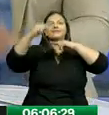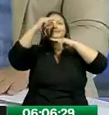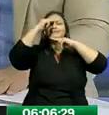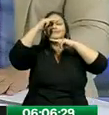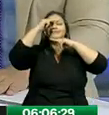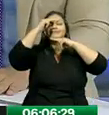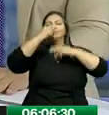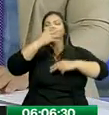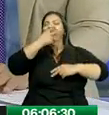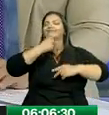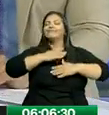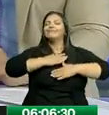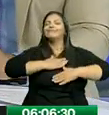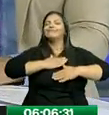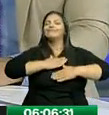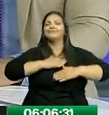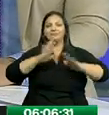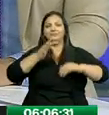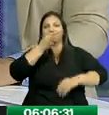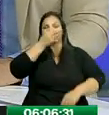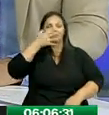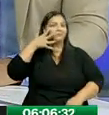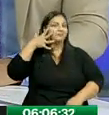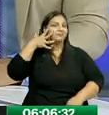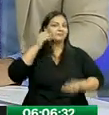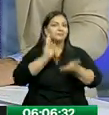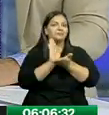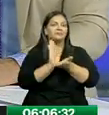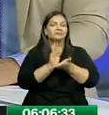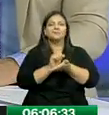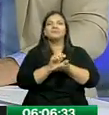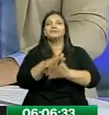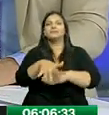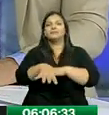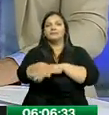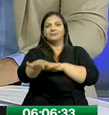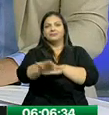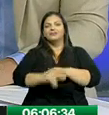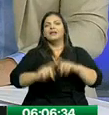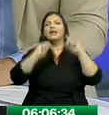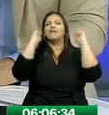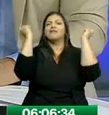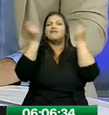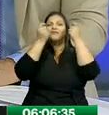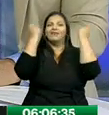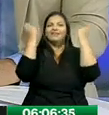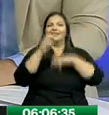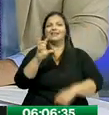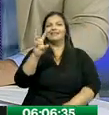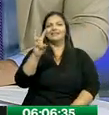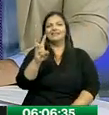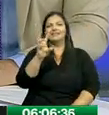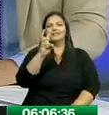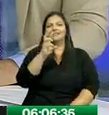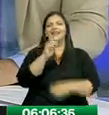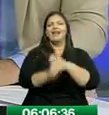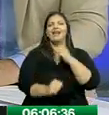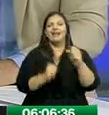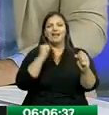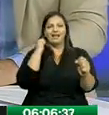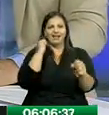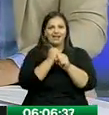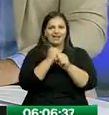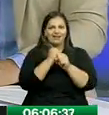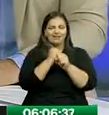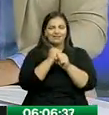déjenme contarles que Zamora Chinchipe celebró 66 años de provincialización con un desfile y una sesión solemne. Al acto asistió